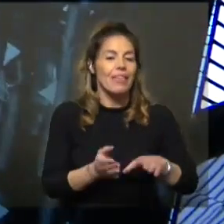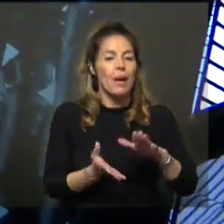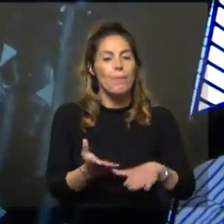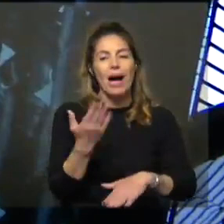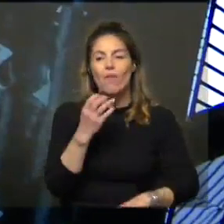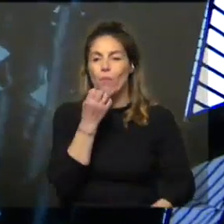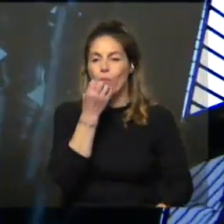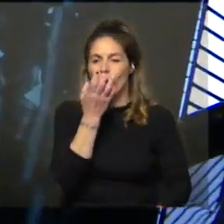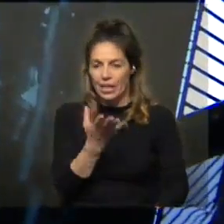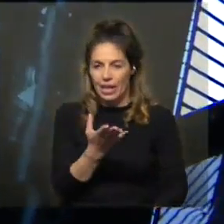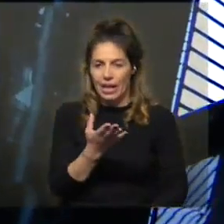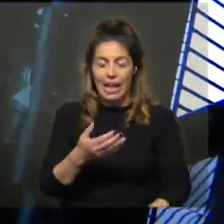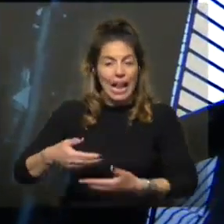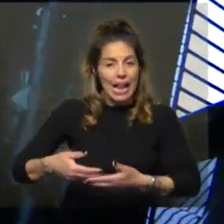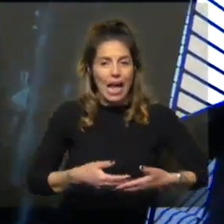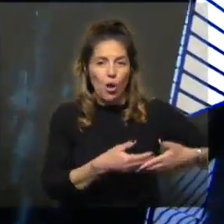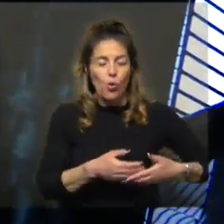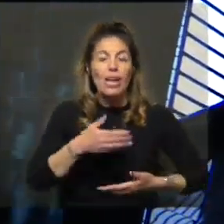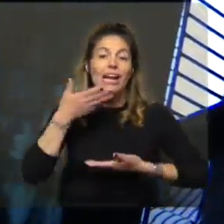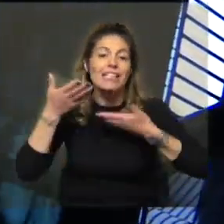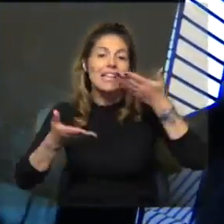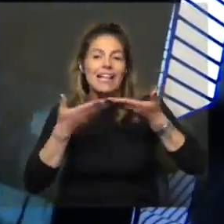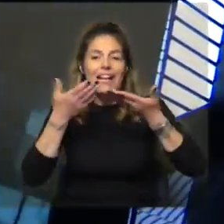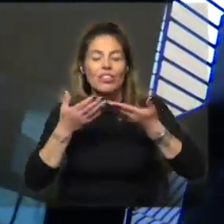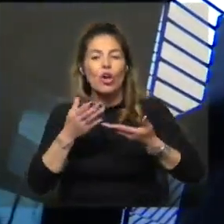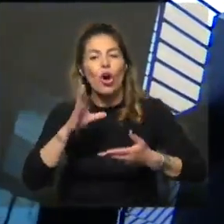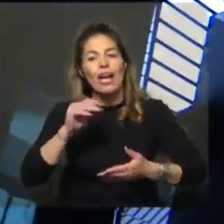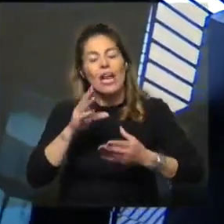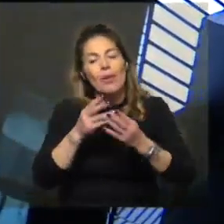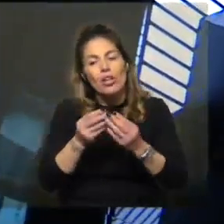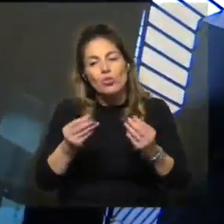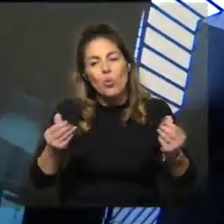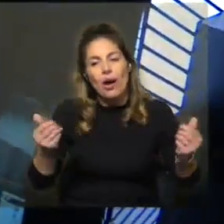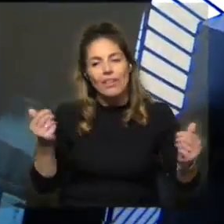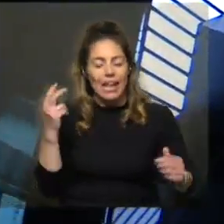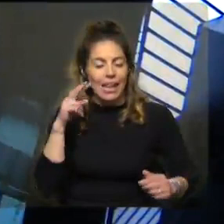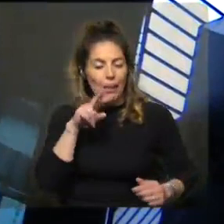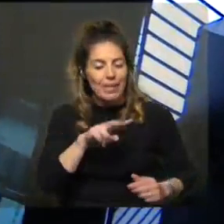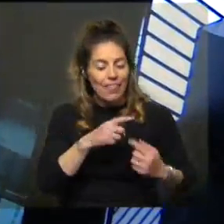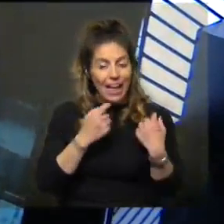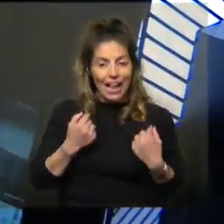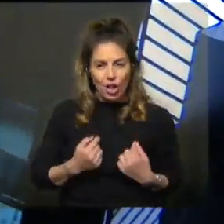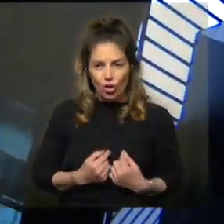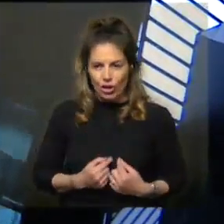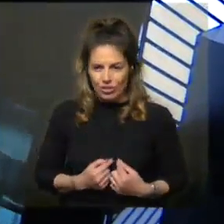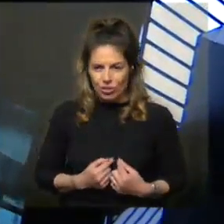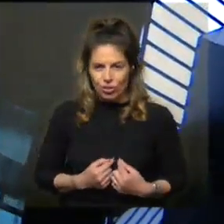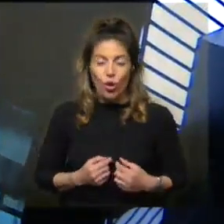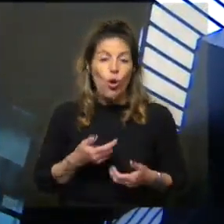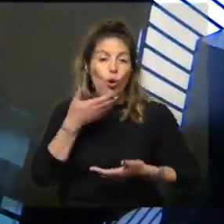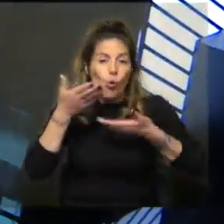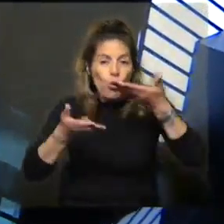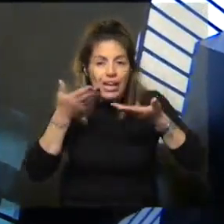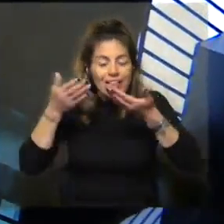La cuna es el canto El susurro la mirada el corazón una canción que